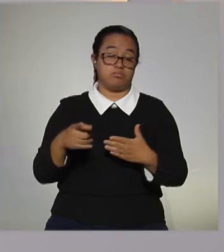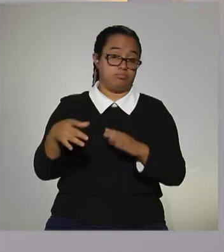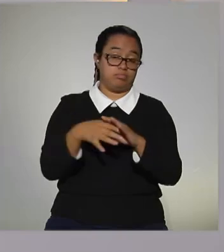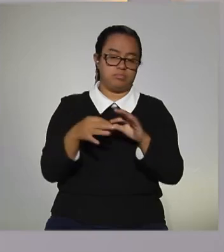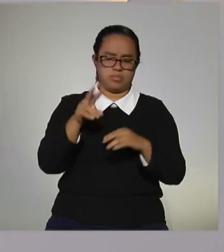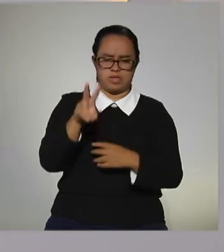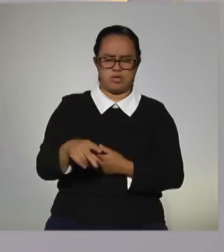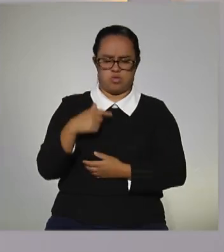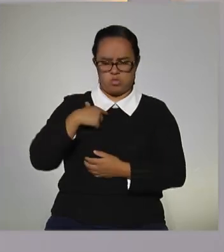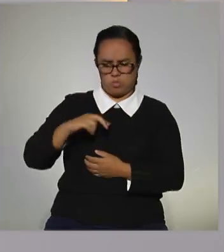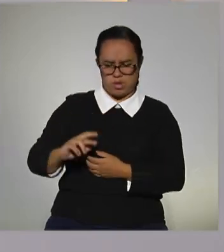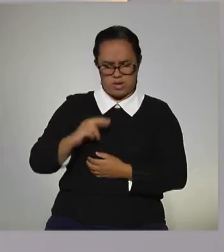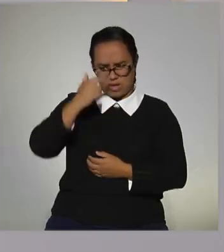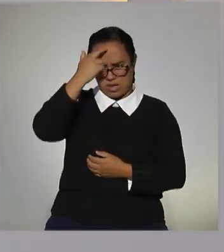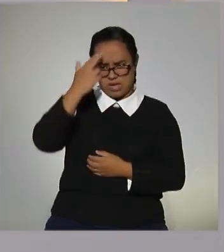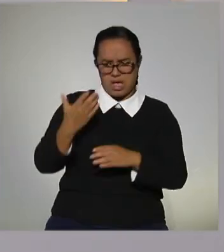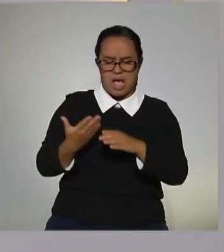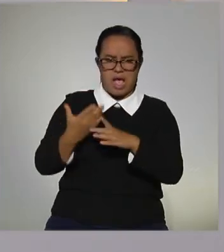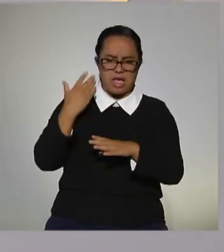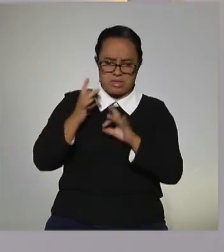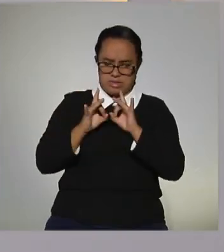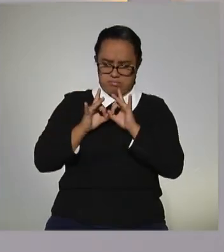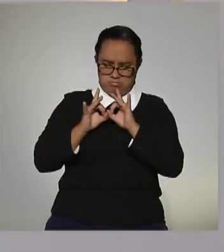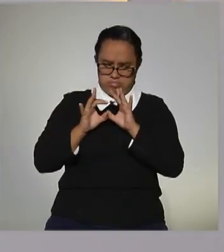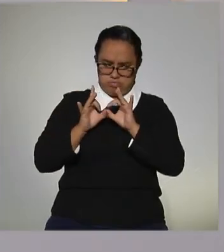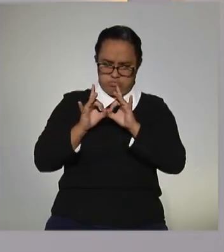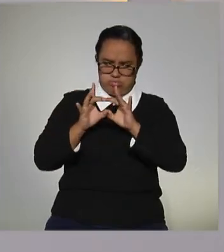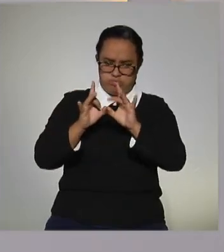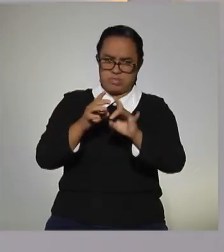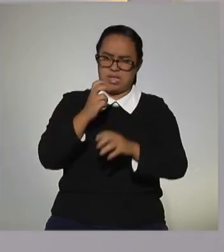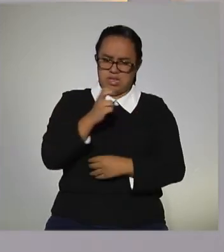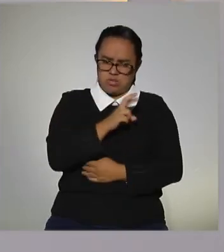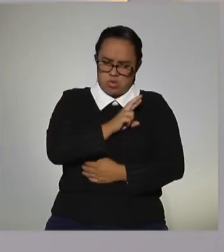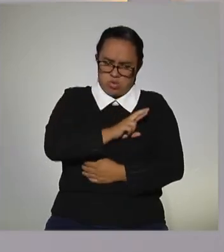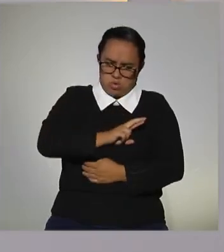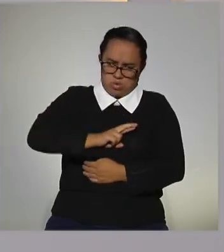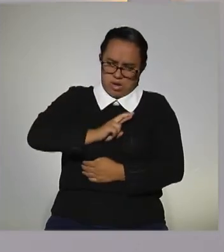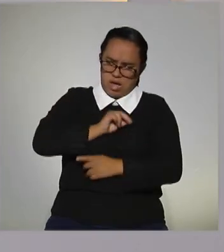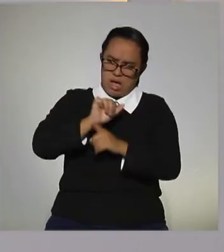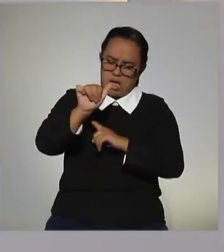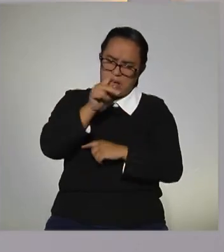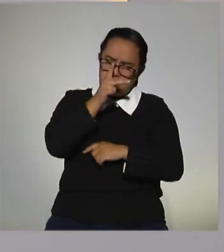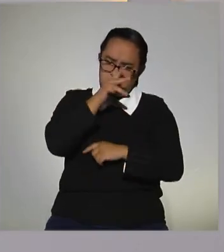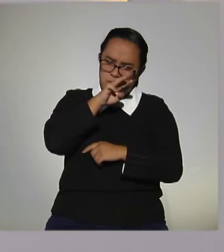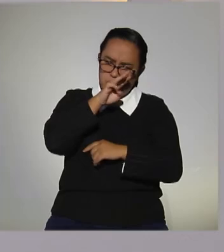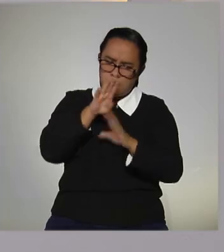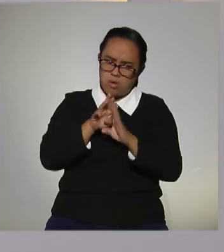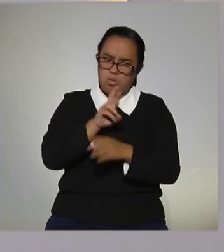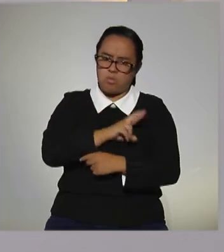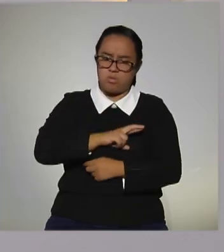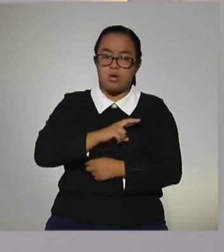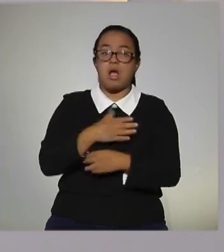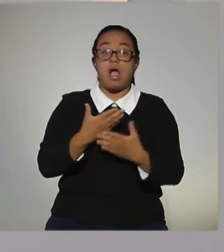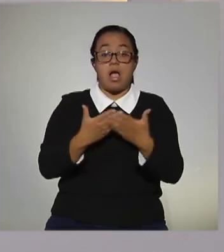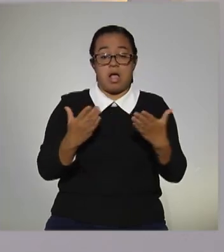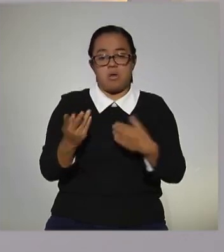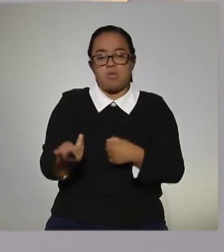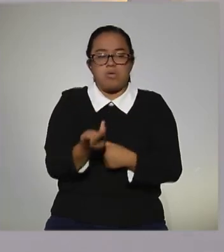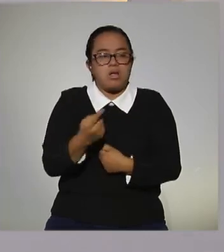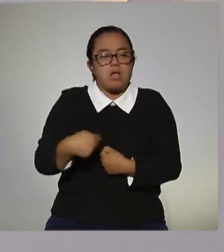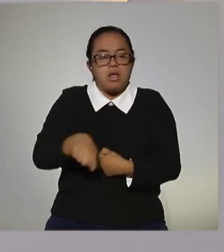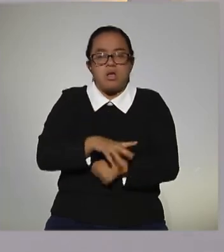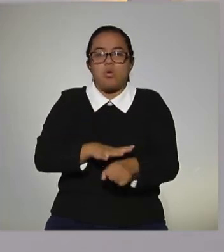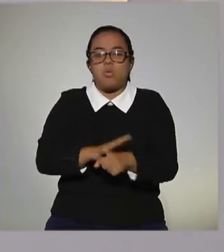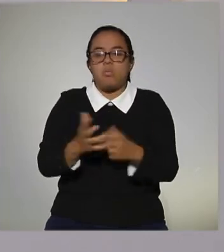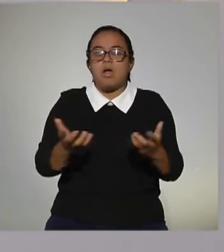ellos recuerdan cómo fue surgiendo y cómo fue creciendo cierto rencor hacia sus padres y ahora preguntan qué pueden hacer. Son